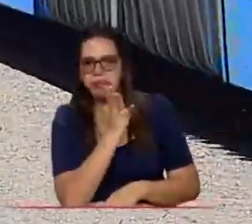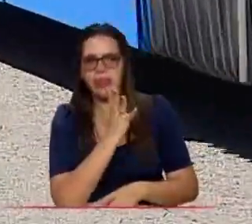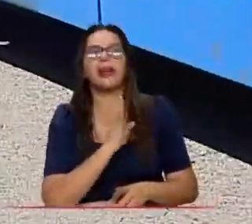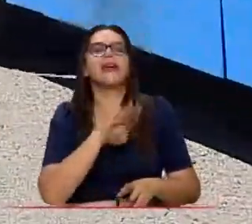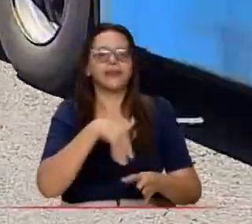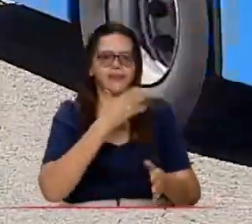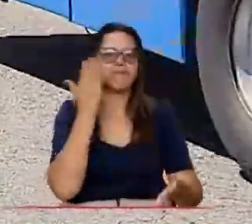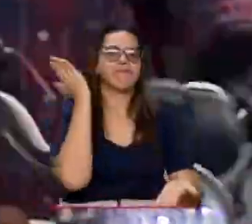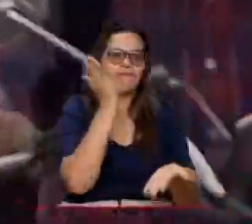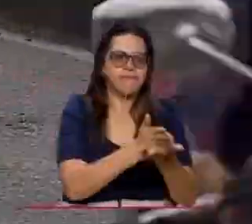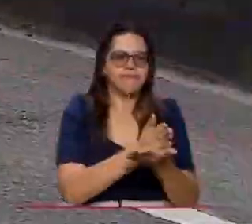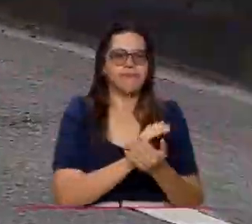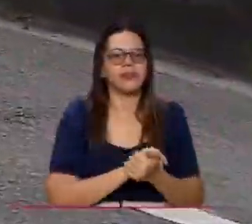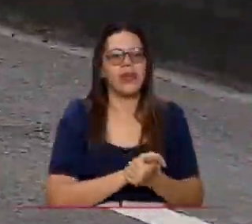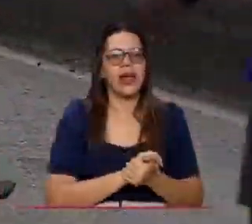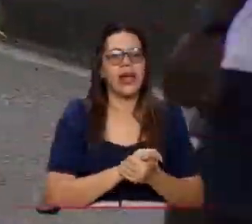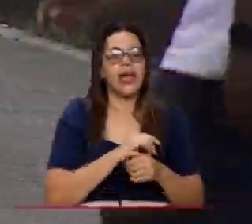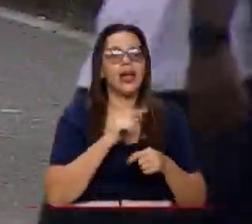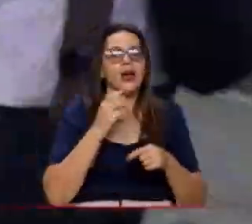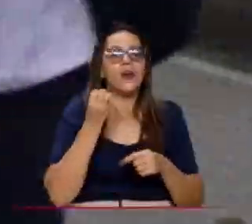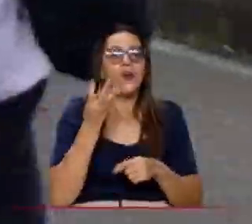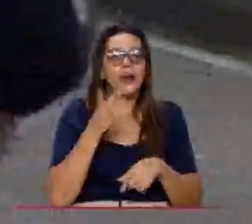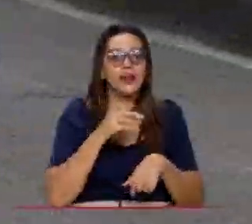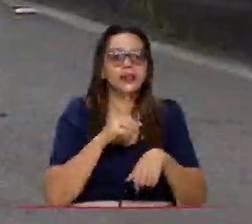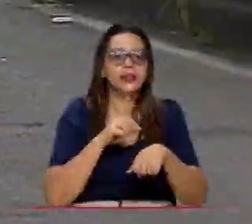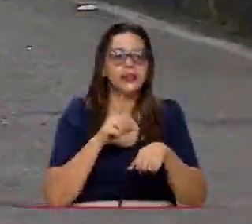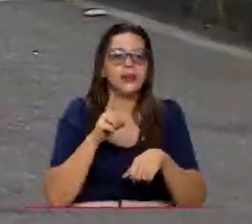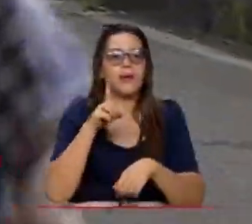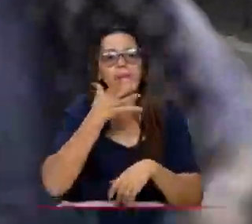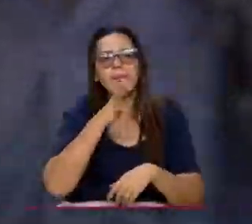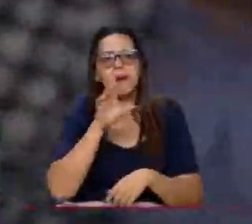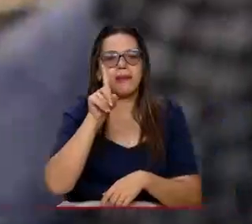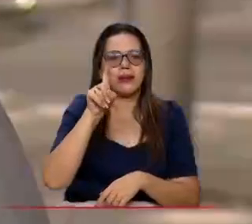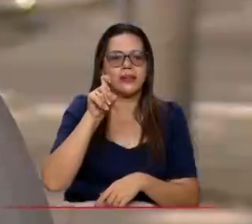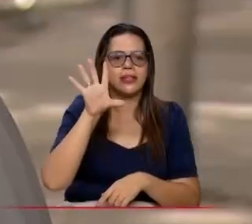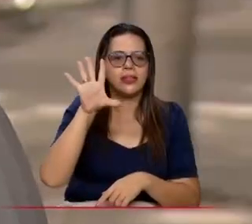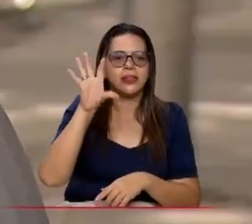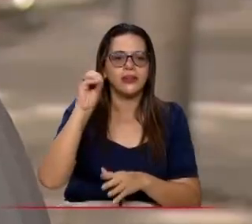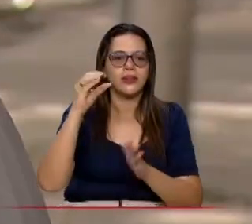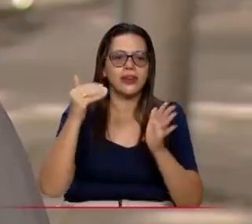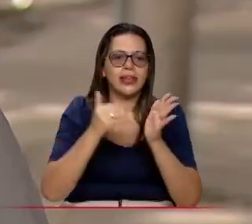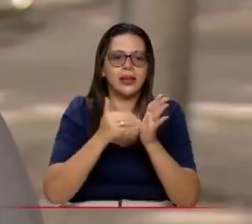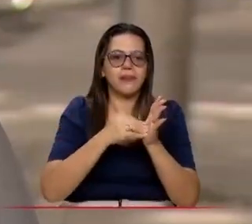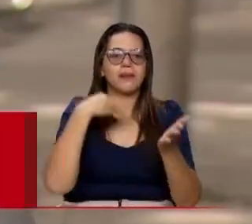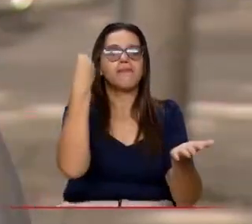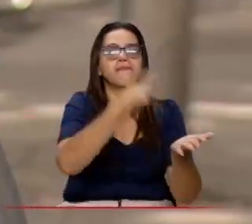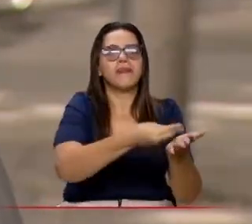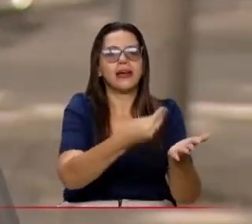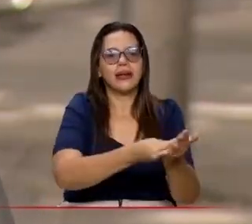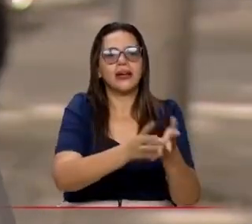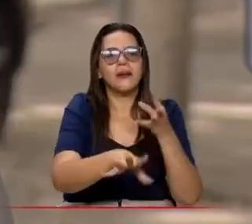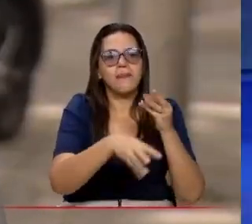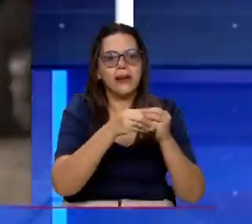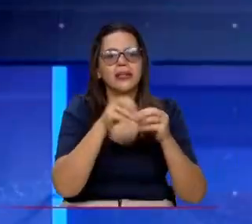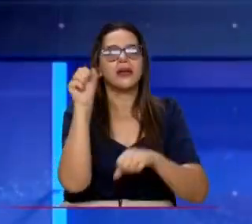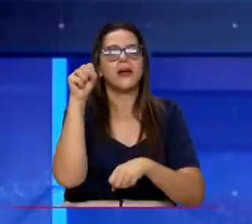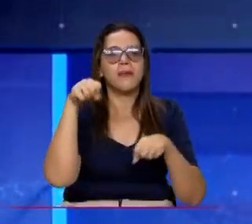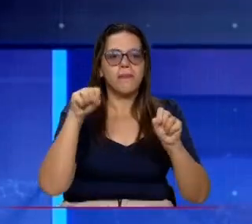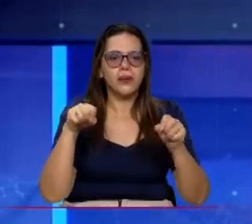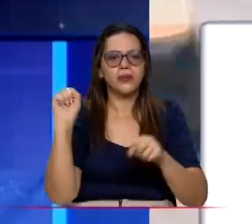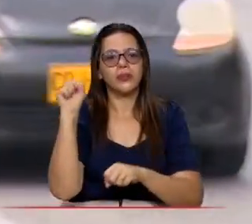un comparendo que puede llegar hasta medio salario mínimo, es decir, alrededor de 650 mil pesos y la inmovilización del vehículo automáticamente.